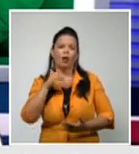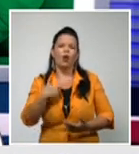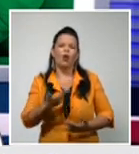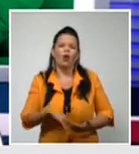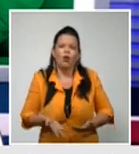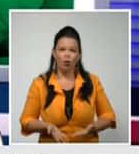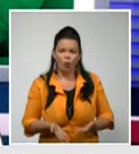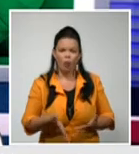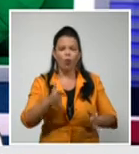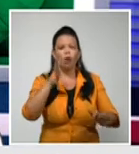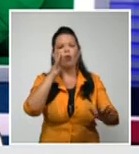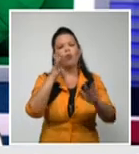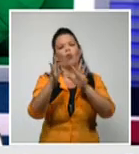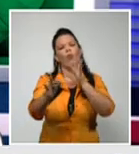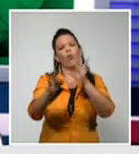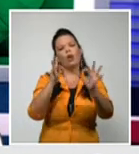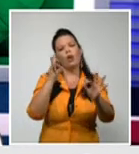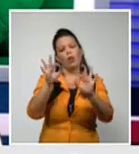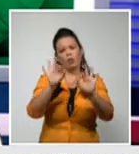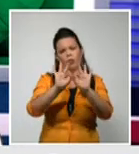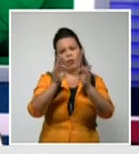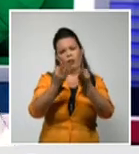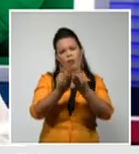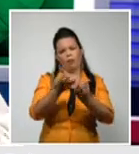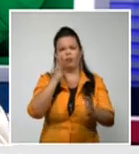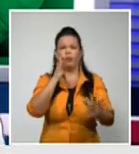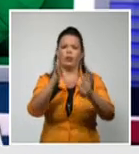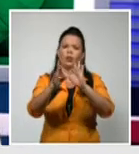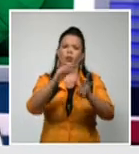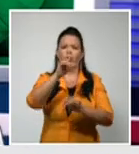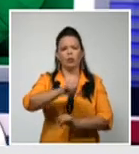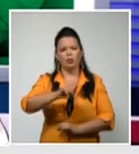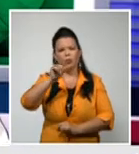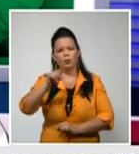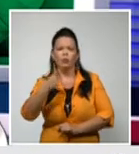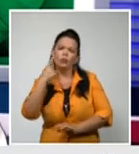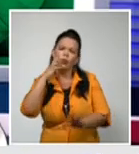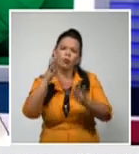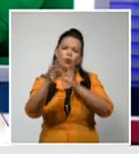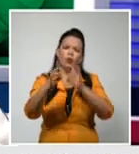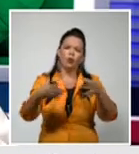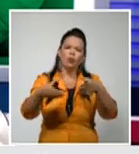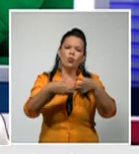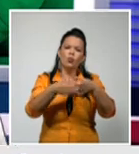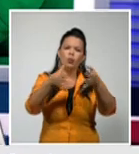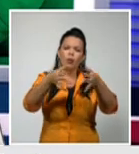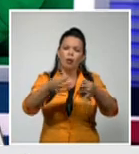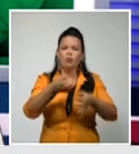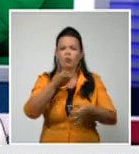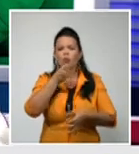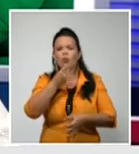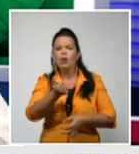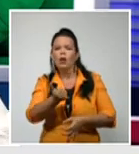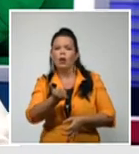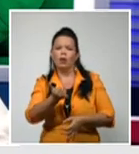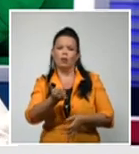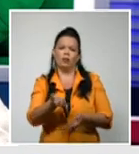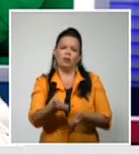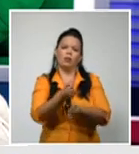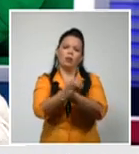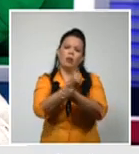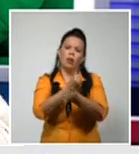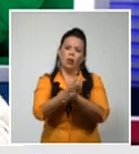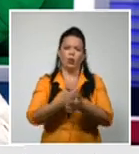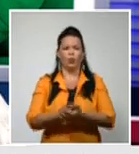de riesgo que están más expuestos, que son más vulnerables, personas de determinada edad, personas a